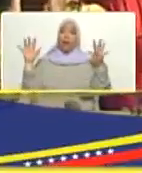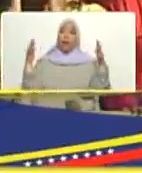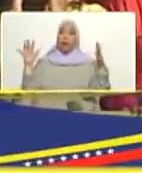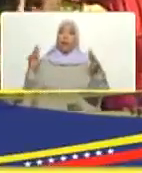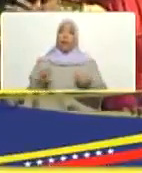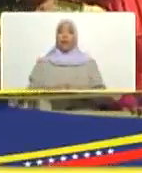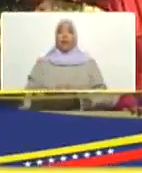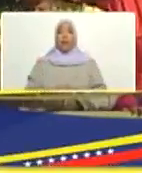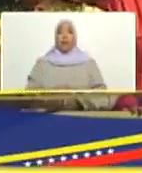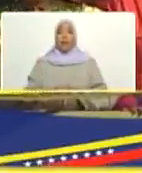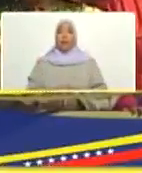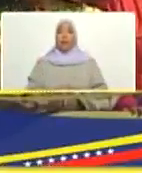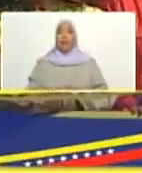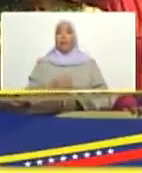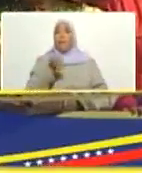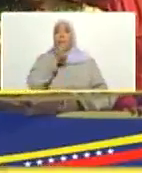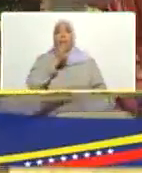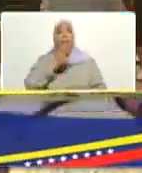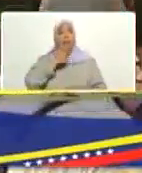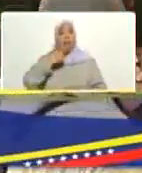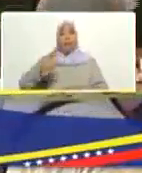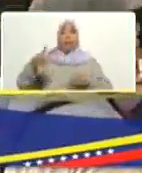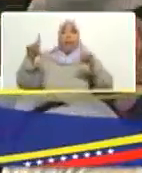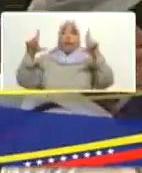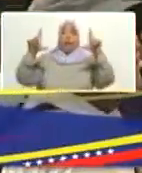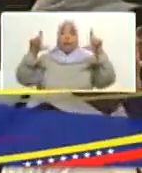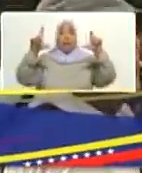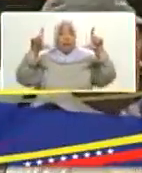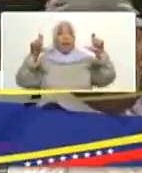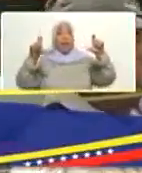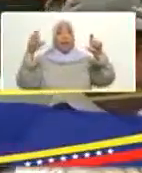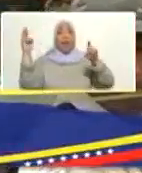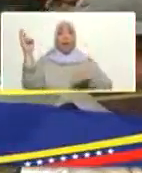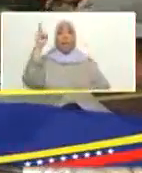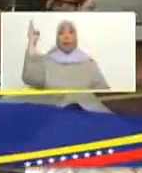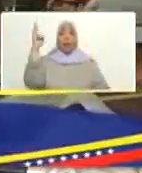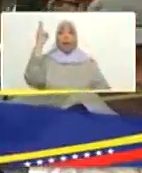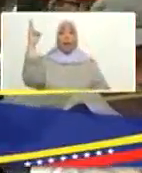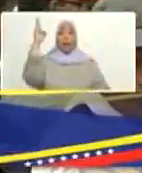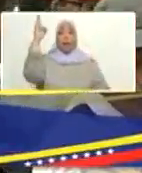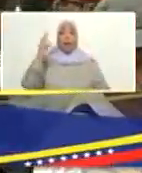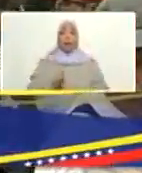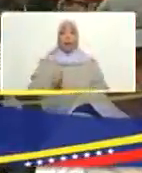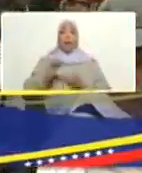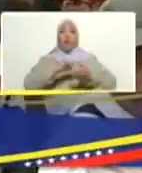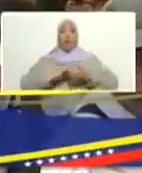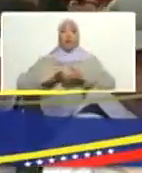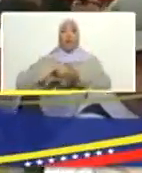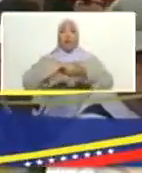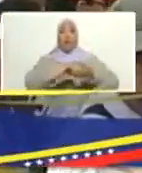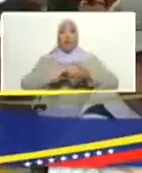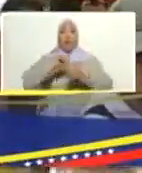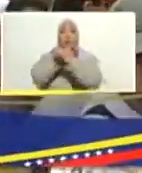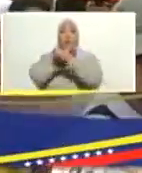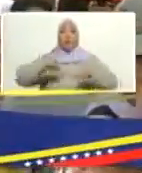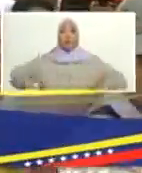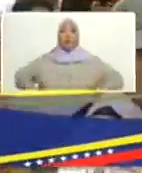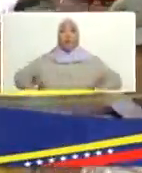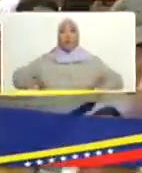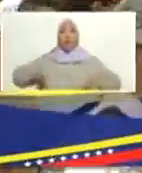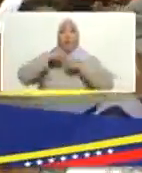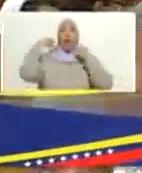Imágenes maravillosas de Barinas, Trujillo, Portuguesa, Apure,